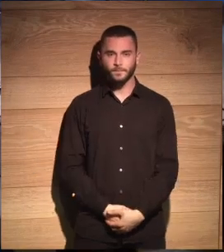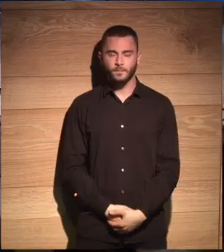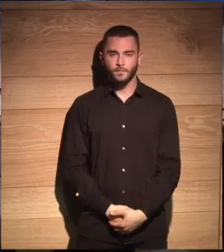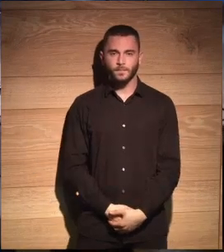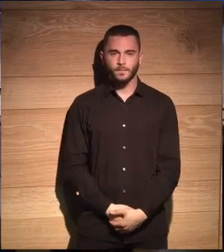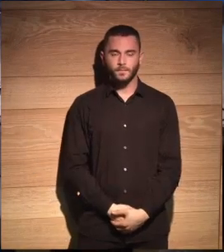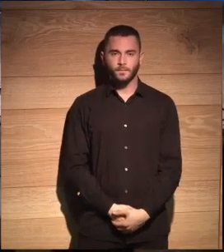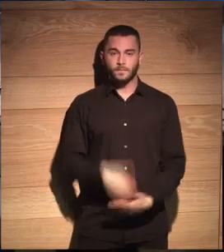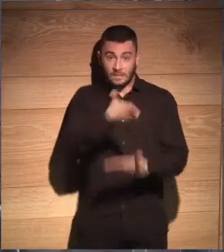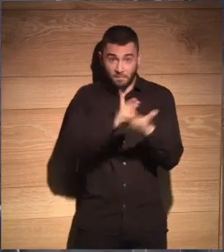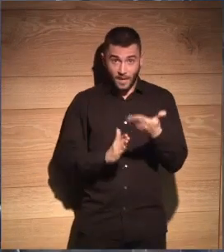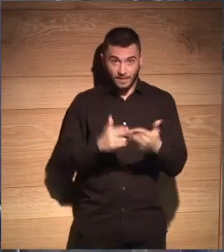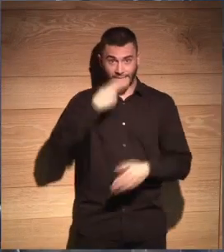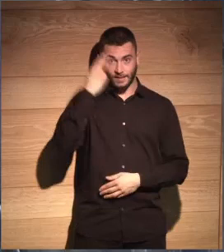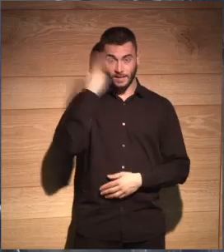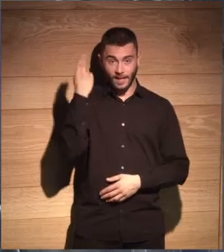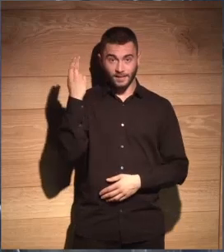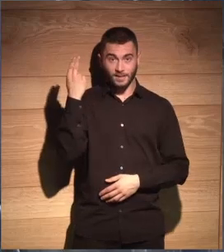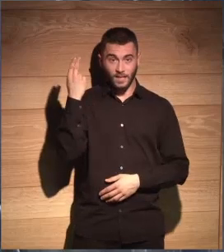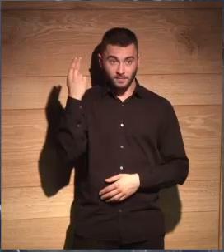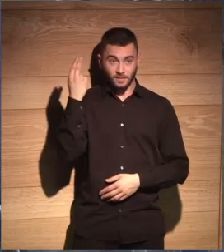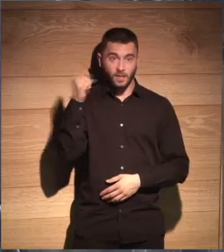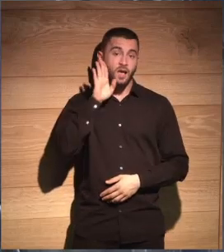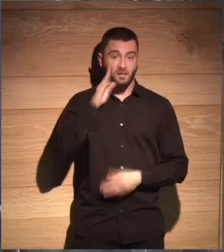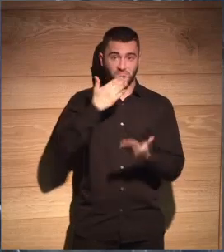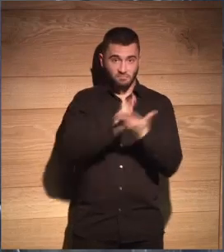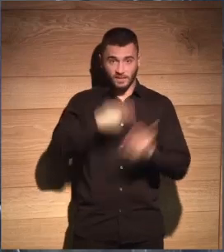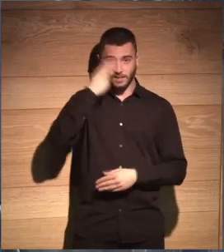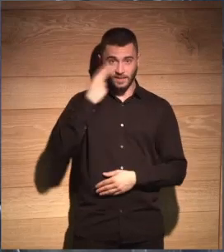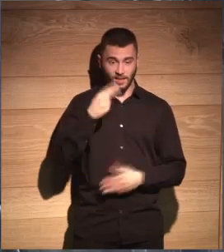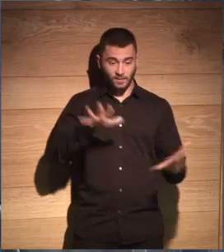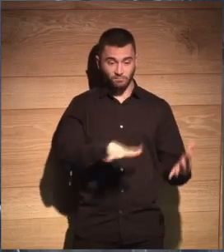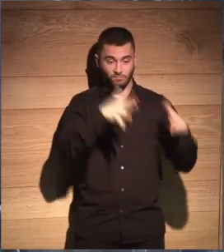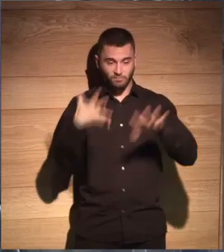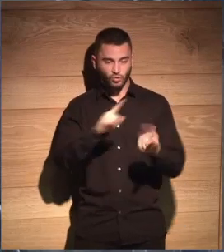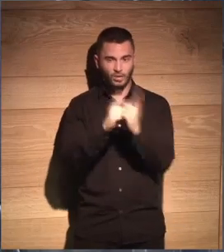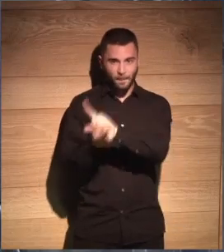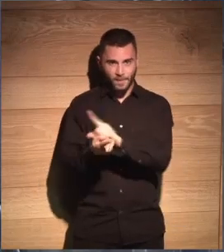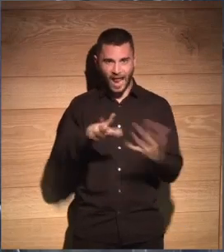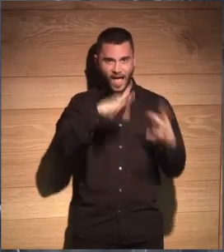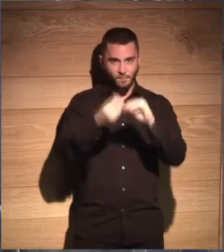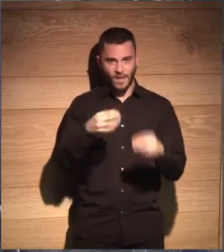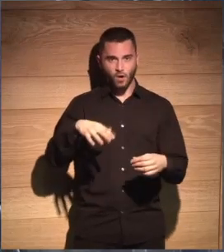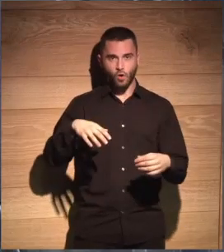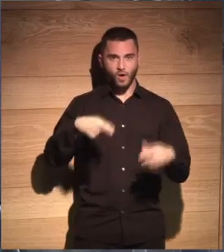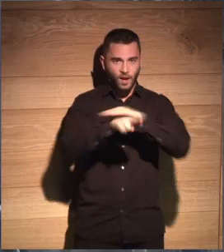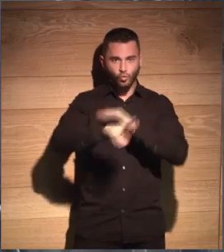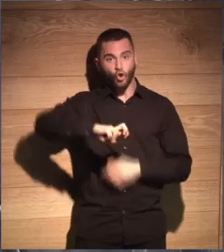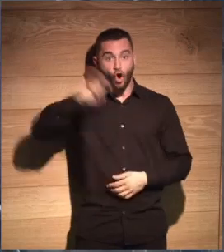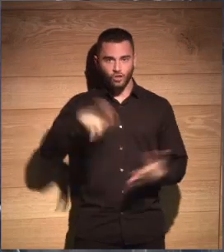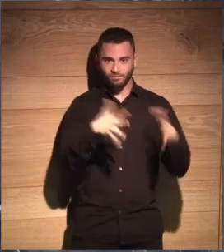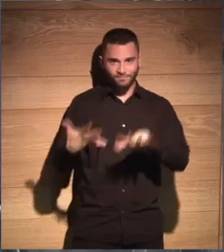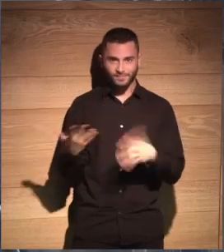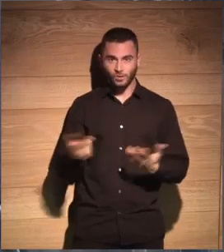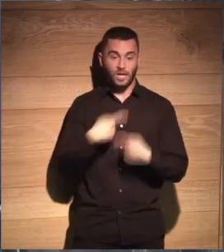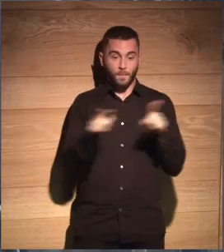que esa es la parte interesante de lo que supone el cambiar de medio, adaptarlo a otro medio. Y es que